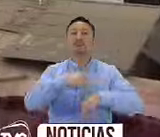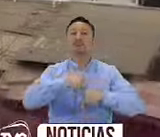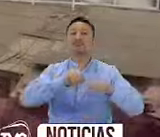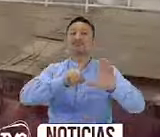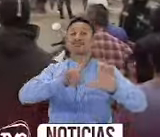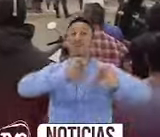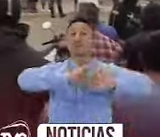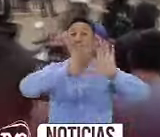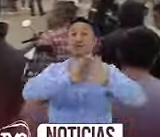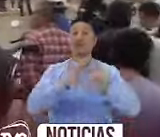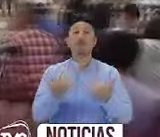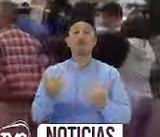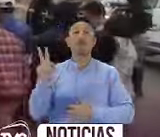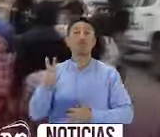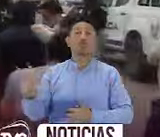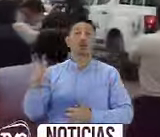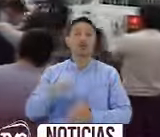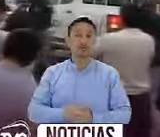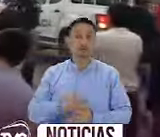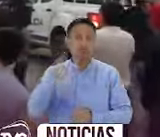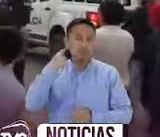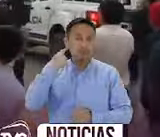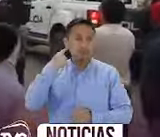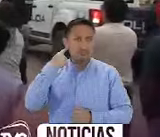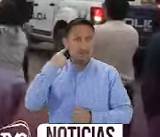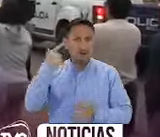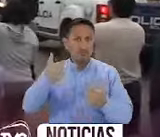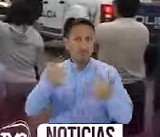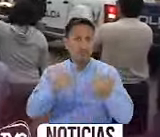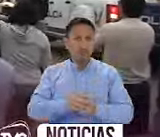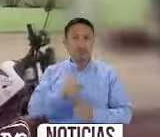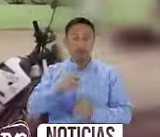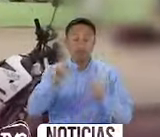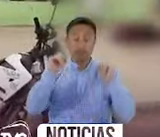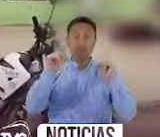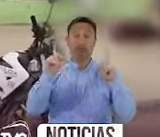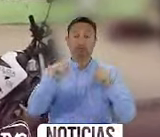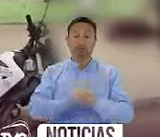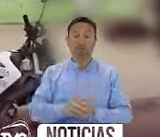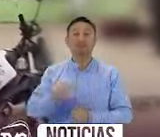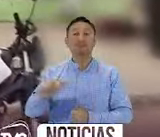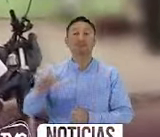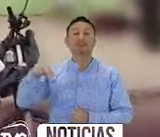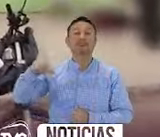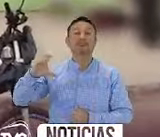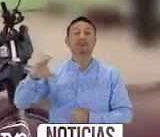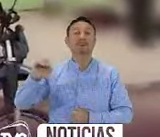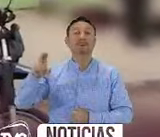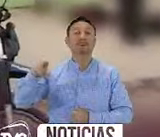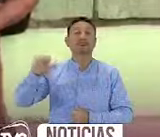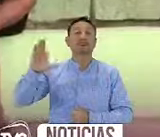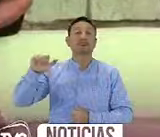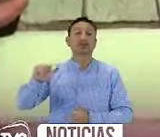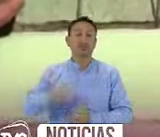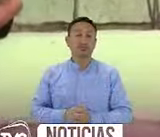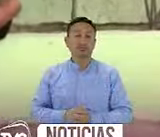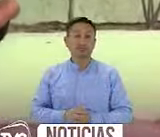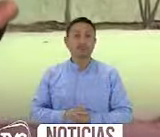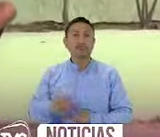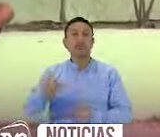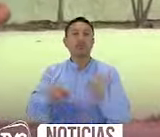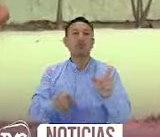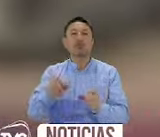las detonaciones de arma de fuego alertaron a los moradores de la parroquia Anconcito del cantón Salinas. Los moradores salieron